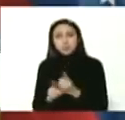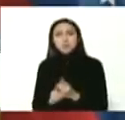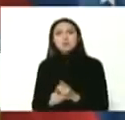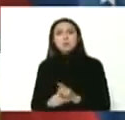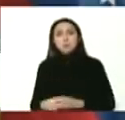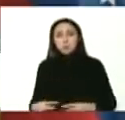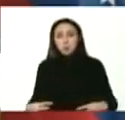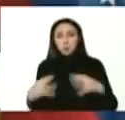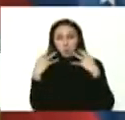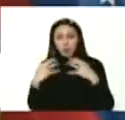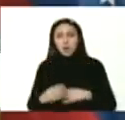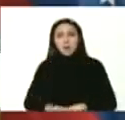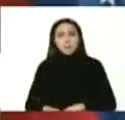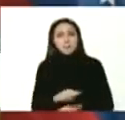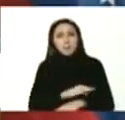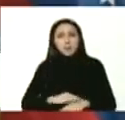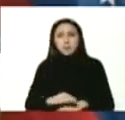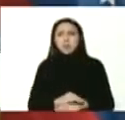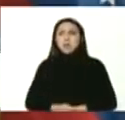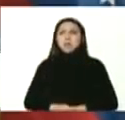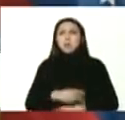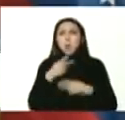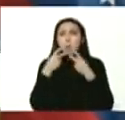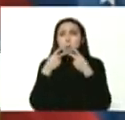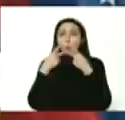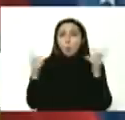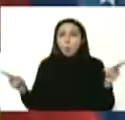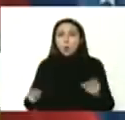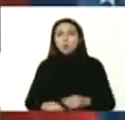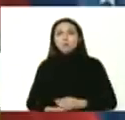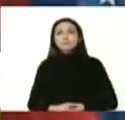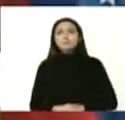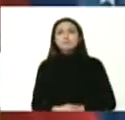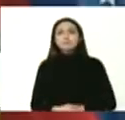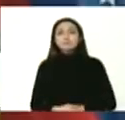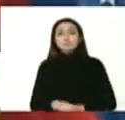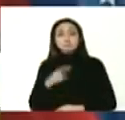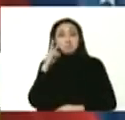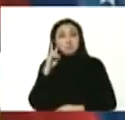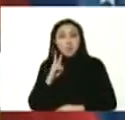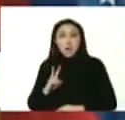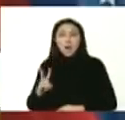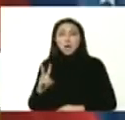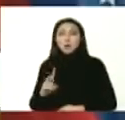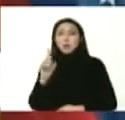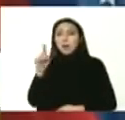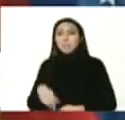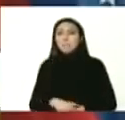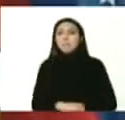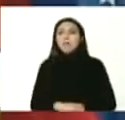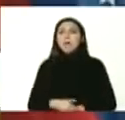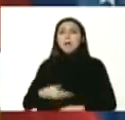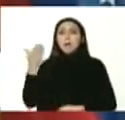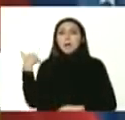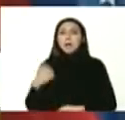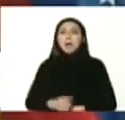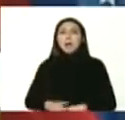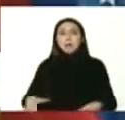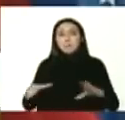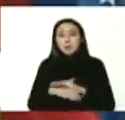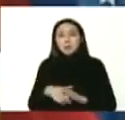Ministerio Público, Twitter y en el Instagram, pudieron observar que el martes 18 de